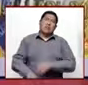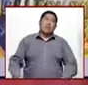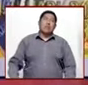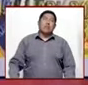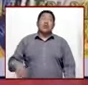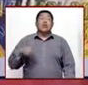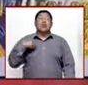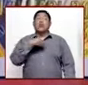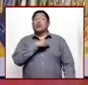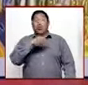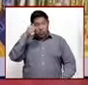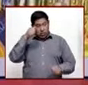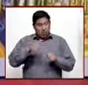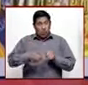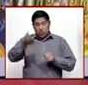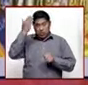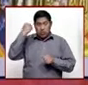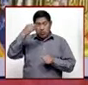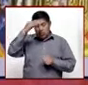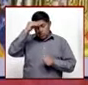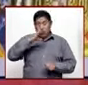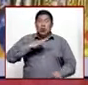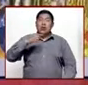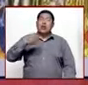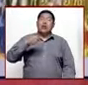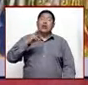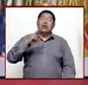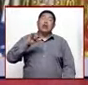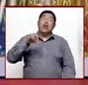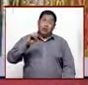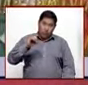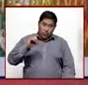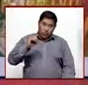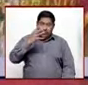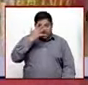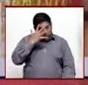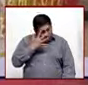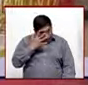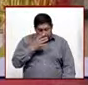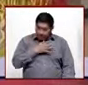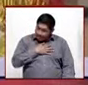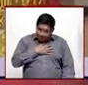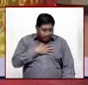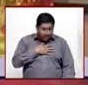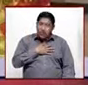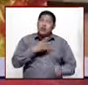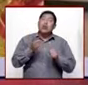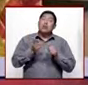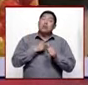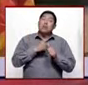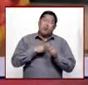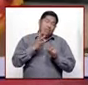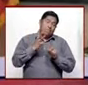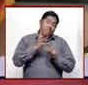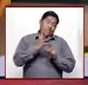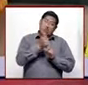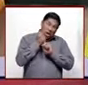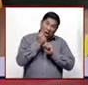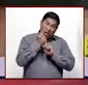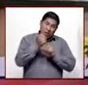Tenemos que recordar el fallecimiento del señor Guido Anagua, que como sabemos ha sido producto de un secuestro que se